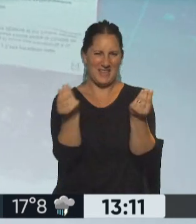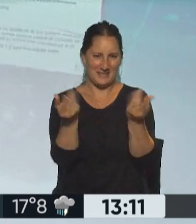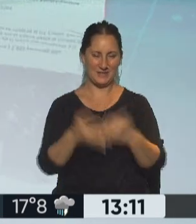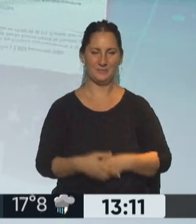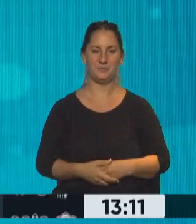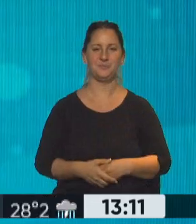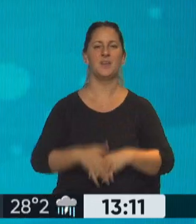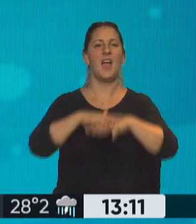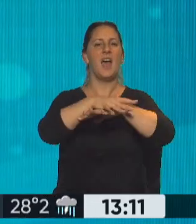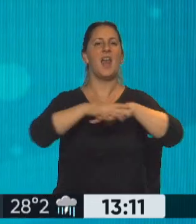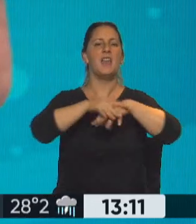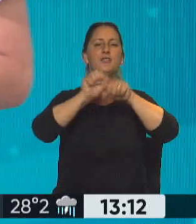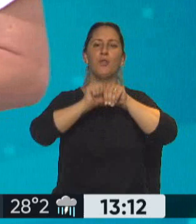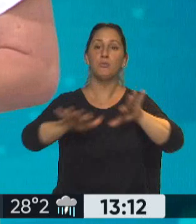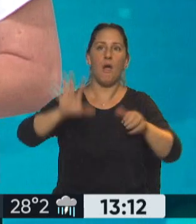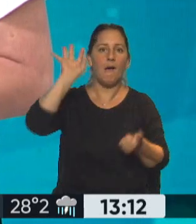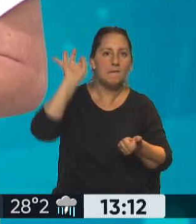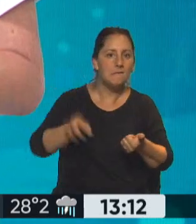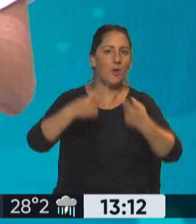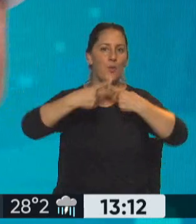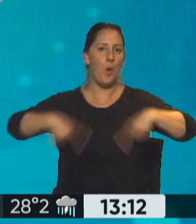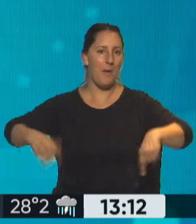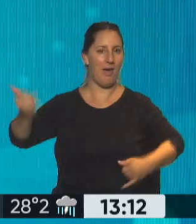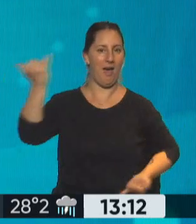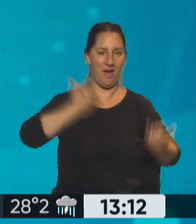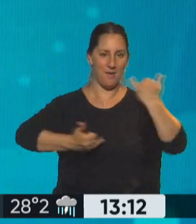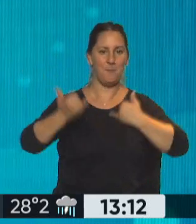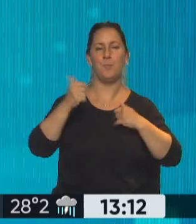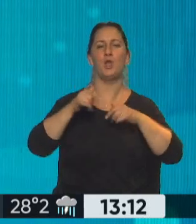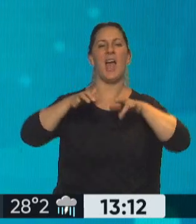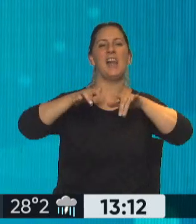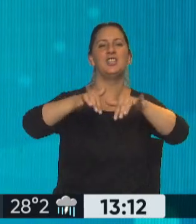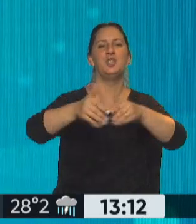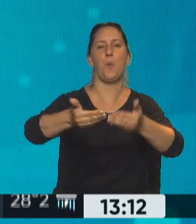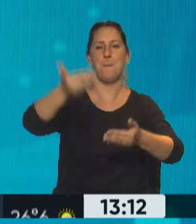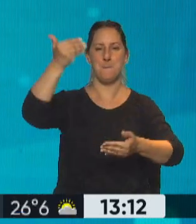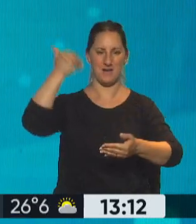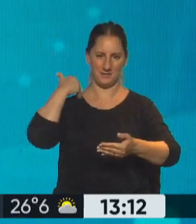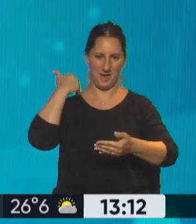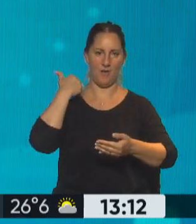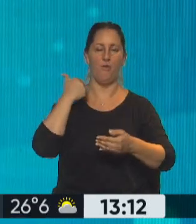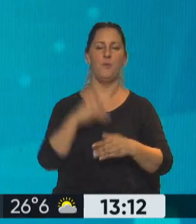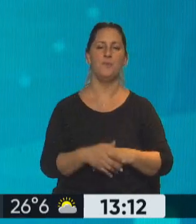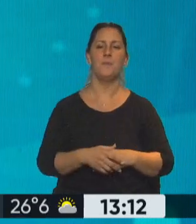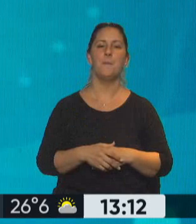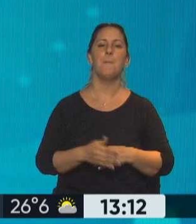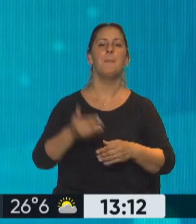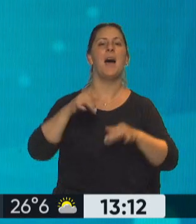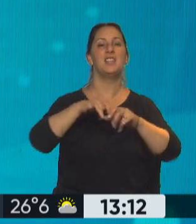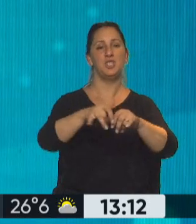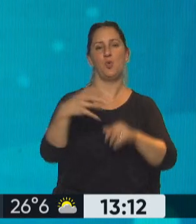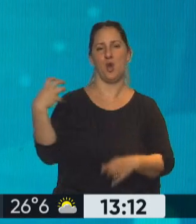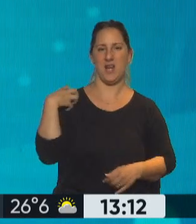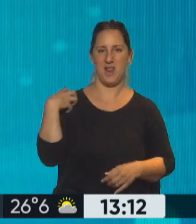en las redes nos vamos enterando de cosas espectaculares porque se revive archivo del pasado una es la red y la página del archivo general